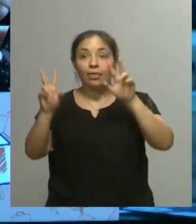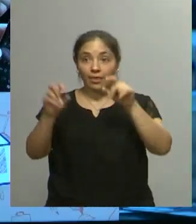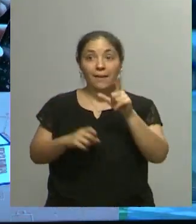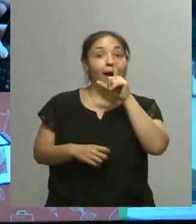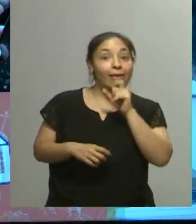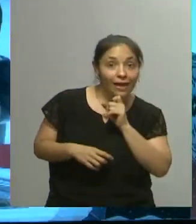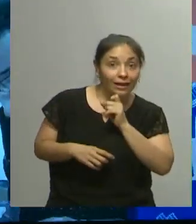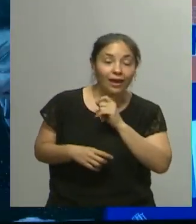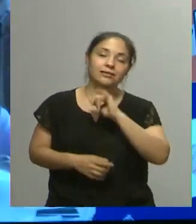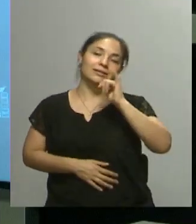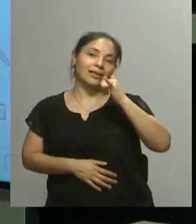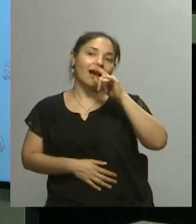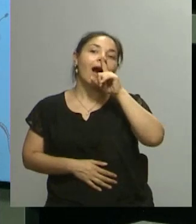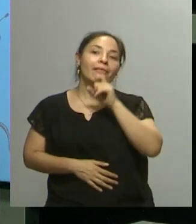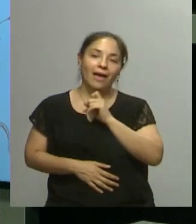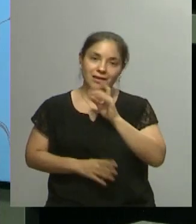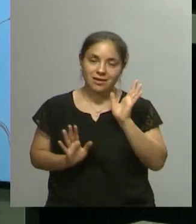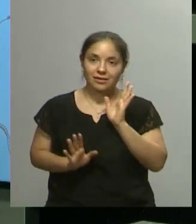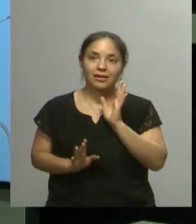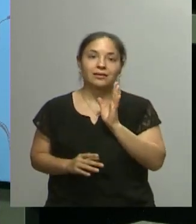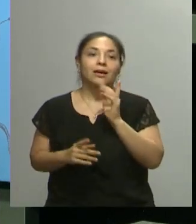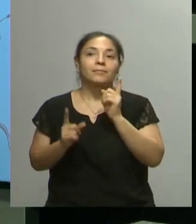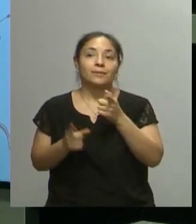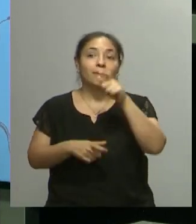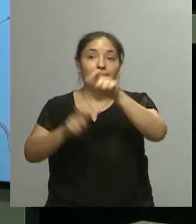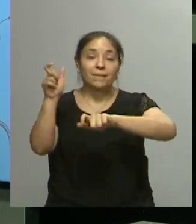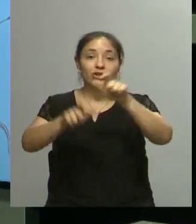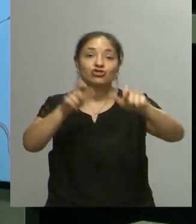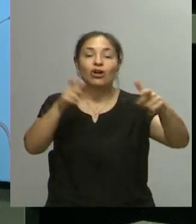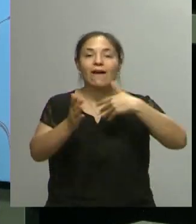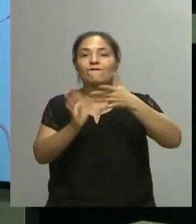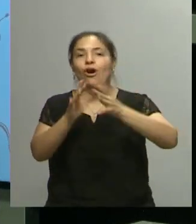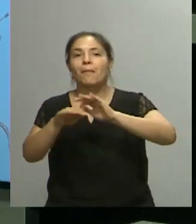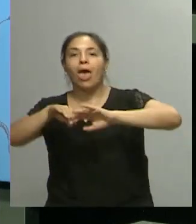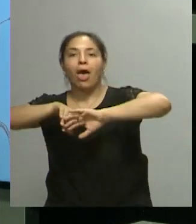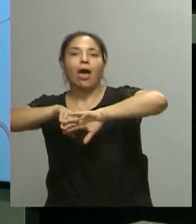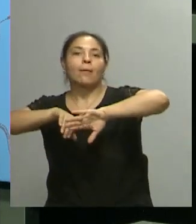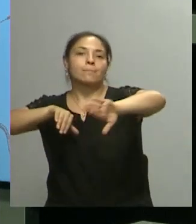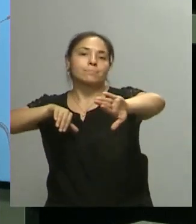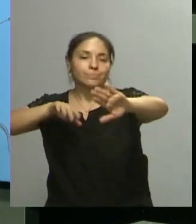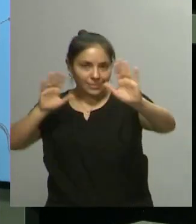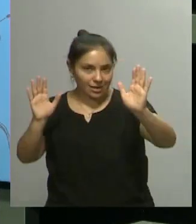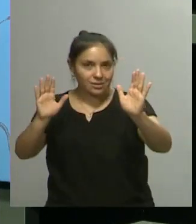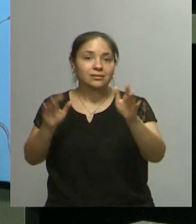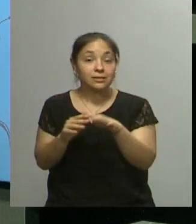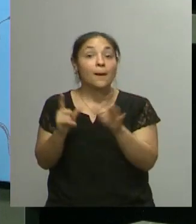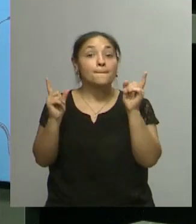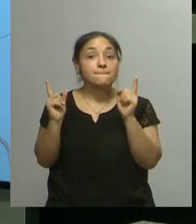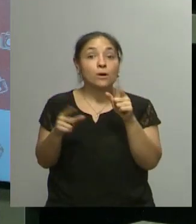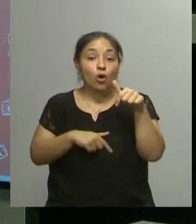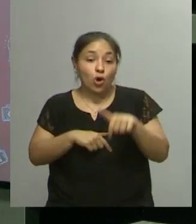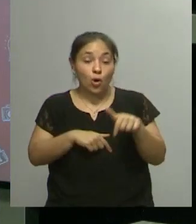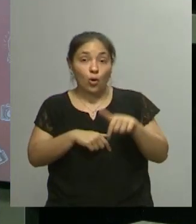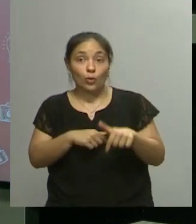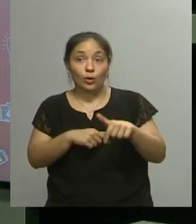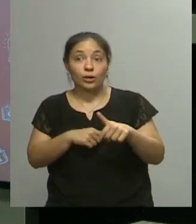A cataríes, claro, que dicen, bueno. son los que se quedaron un poco excluidos de todo este fenómeno y de que hoy por hoy, bueno, hay mucha